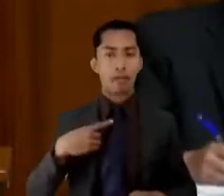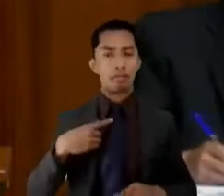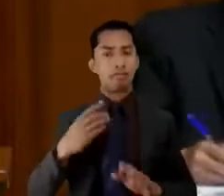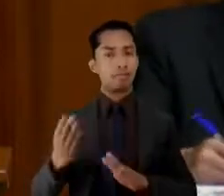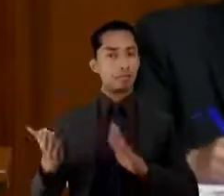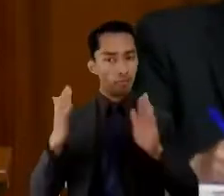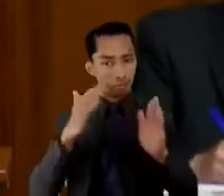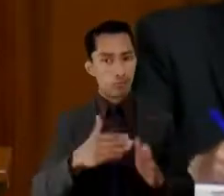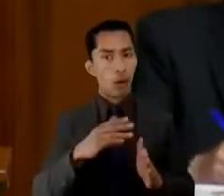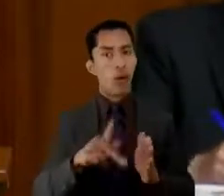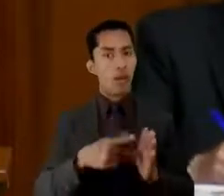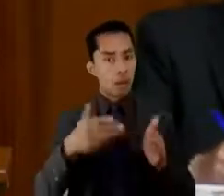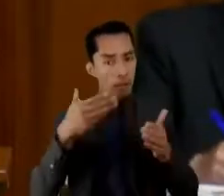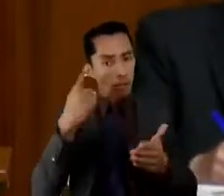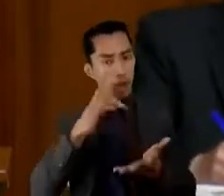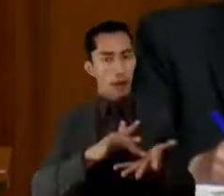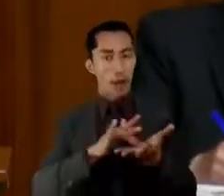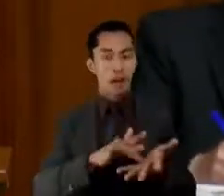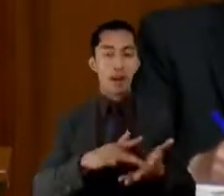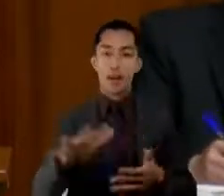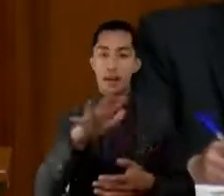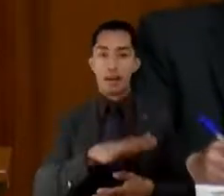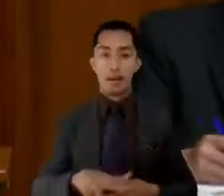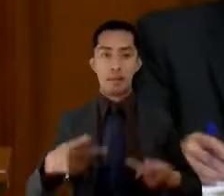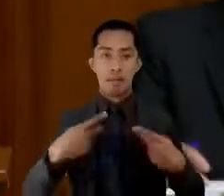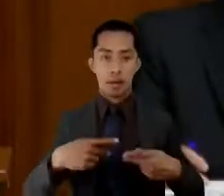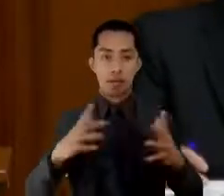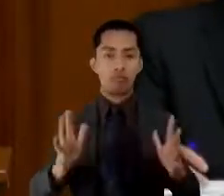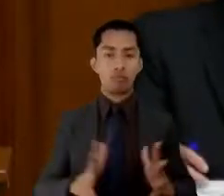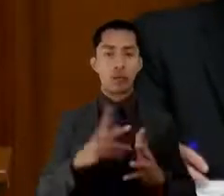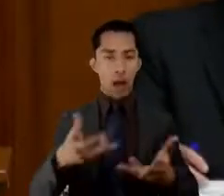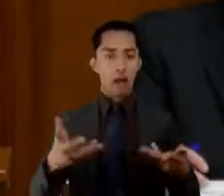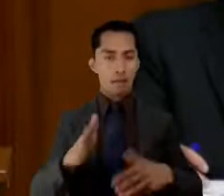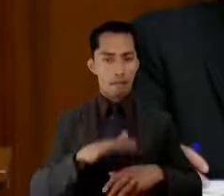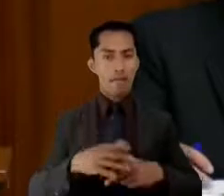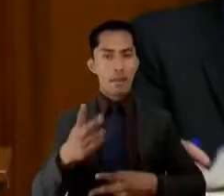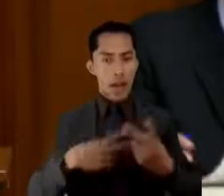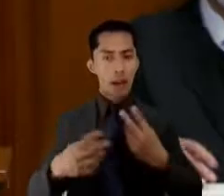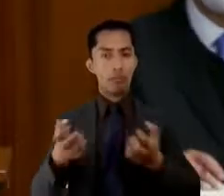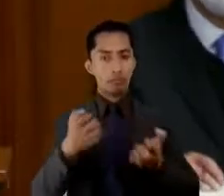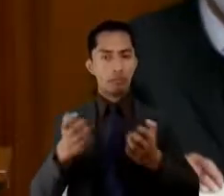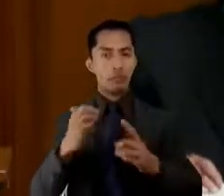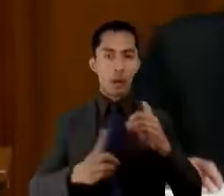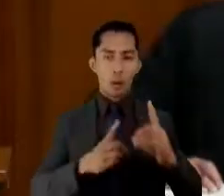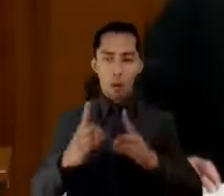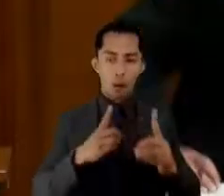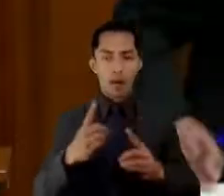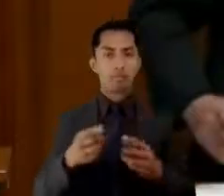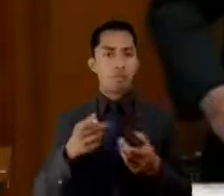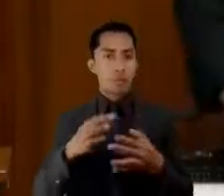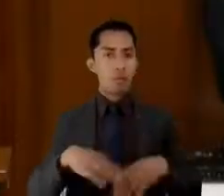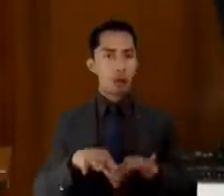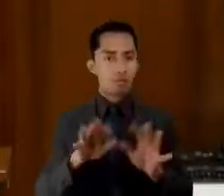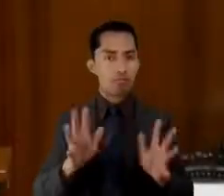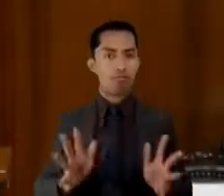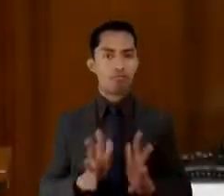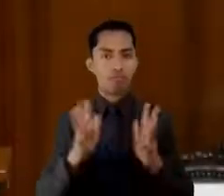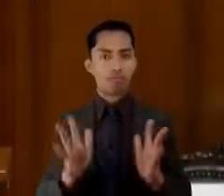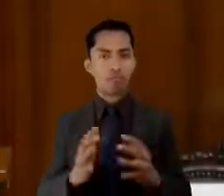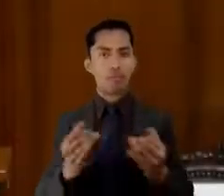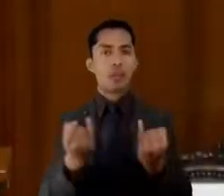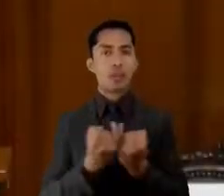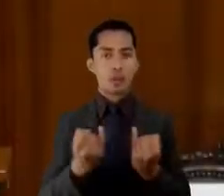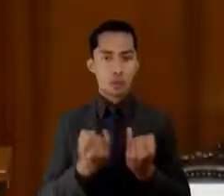redirigidos para apoyar a la población, impulsando su práctica, el fomento de la actividad física y generando